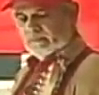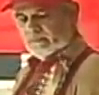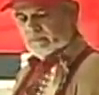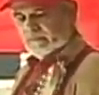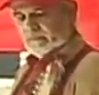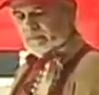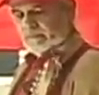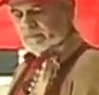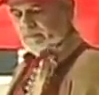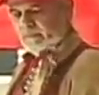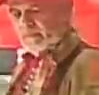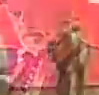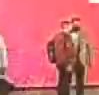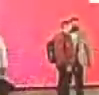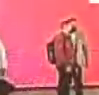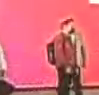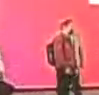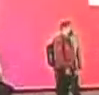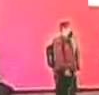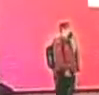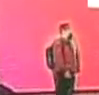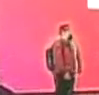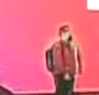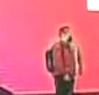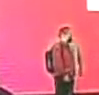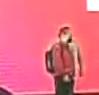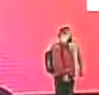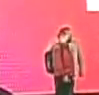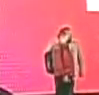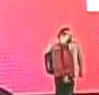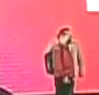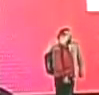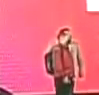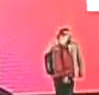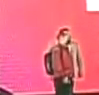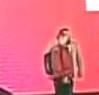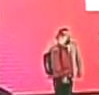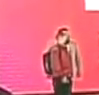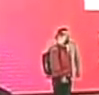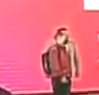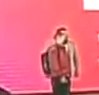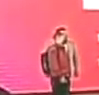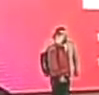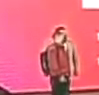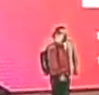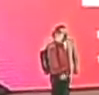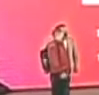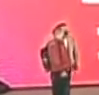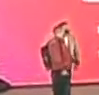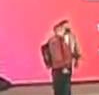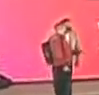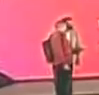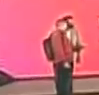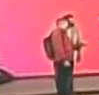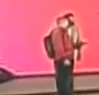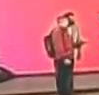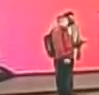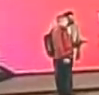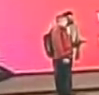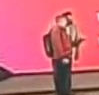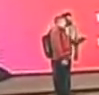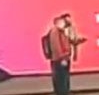es de un crecimiento económico entre el 5 y el 20 por ciento que ha dicho en reiteradas oportunidades